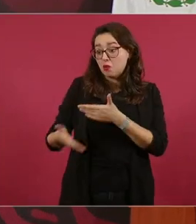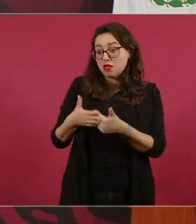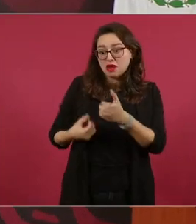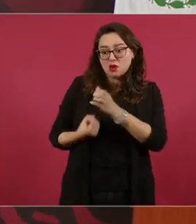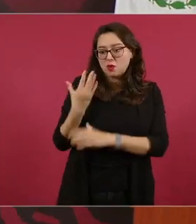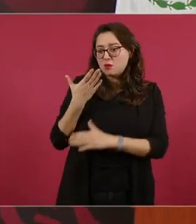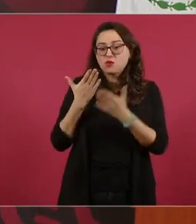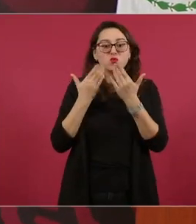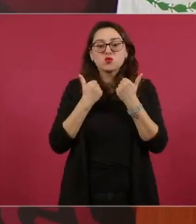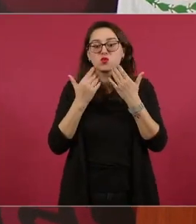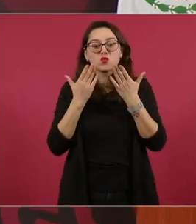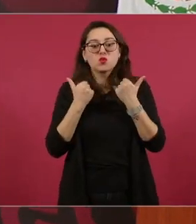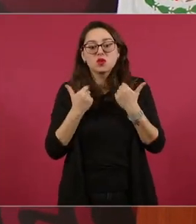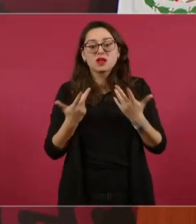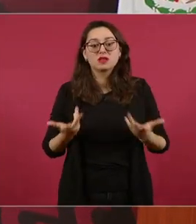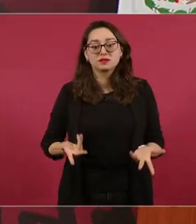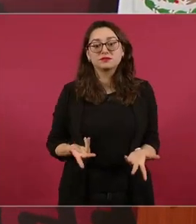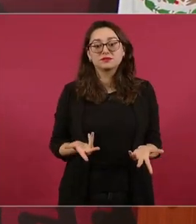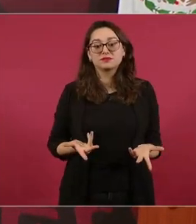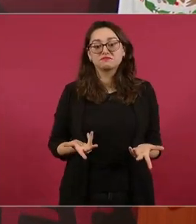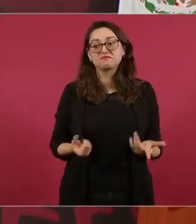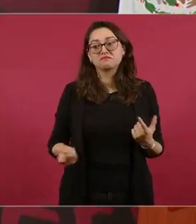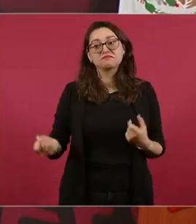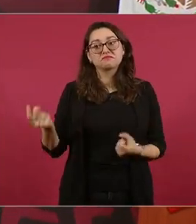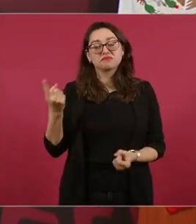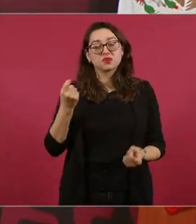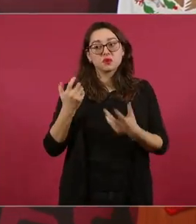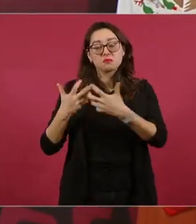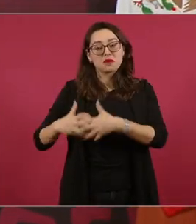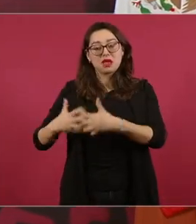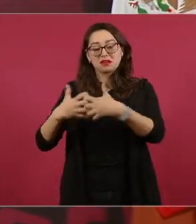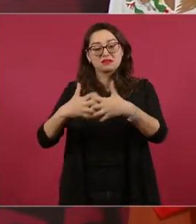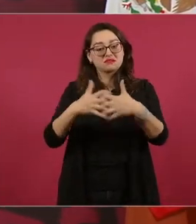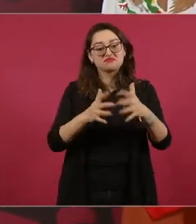y las máquinas ya estaban vencidas.